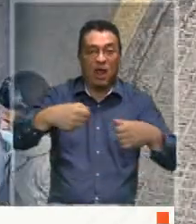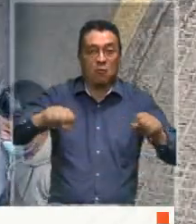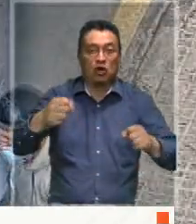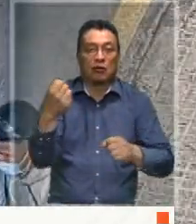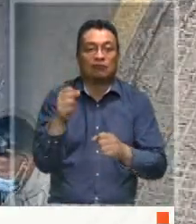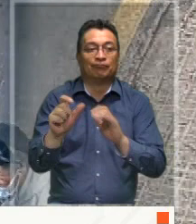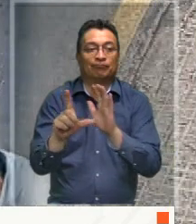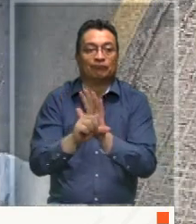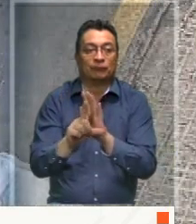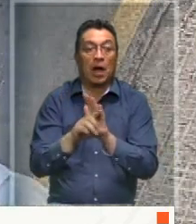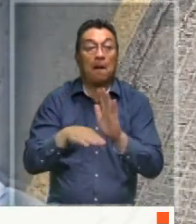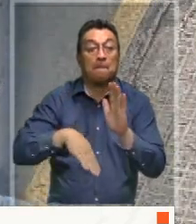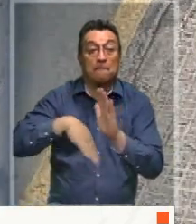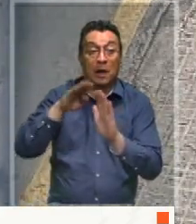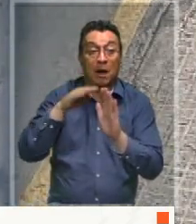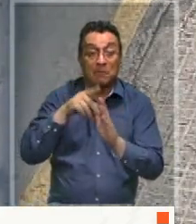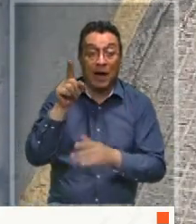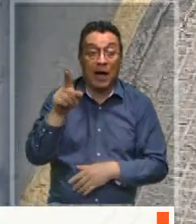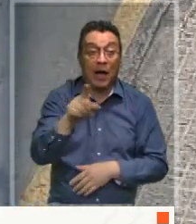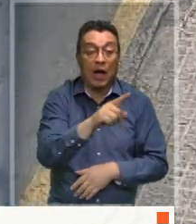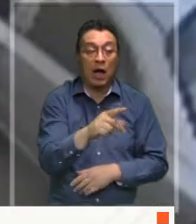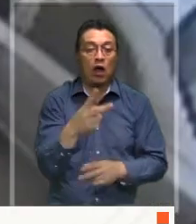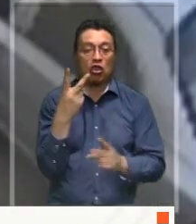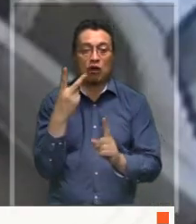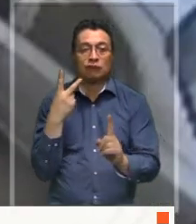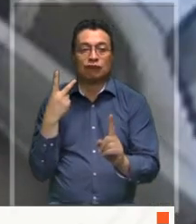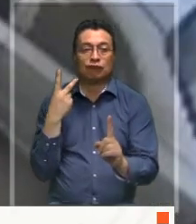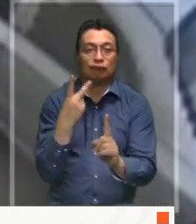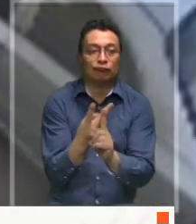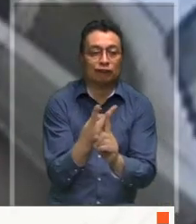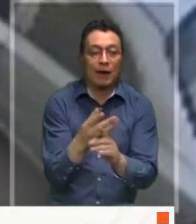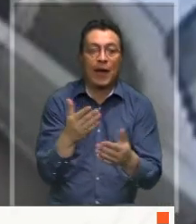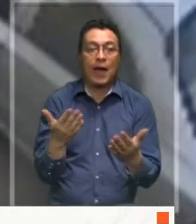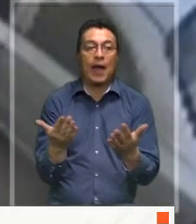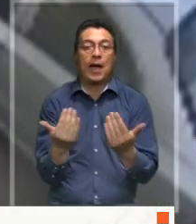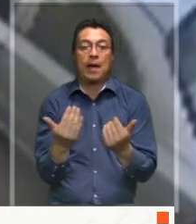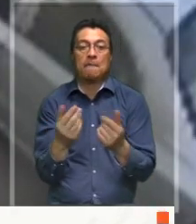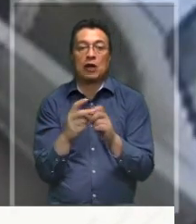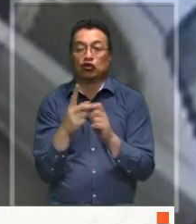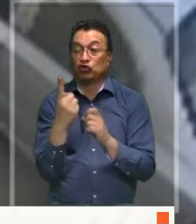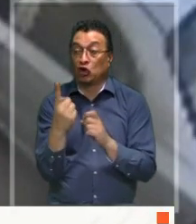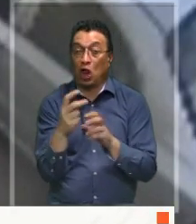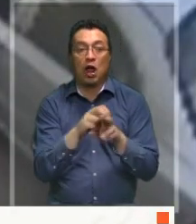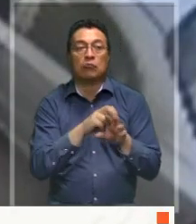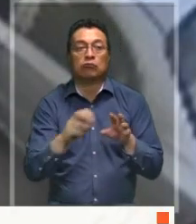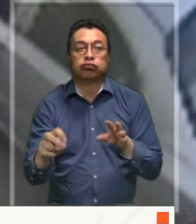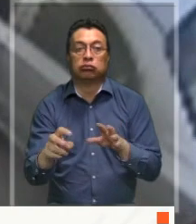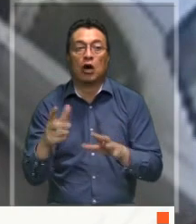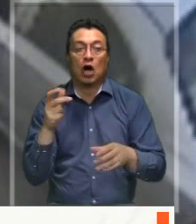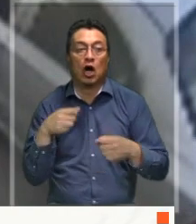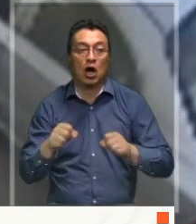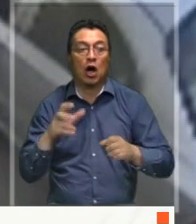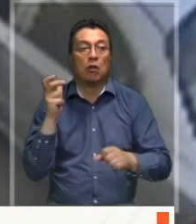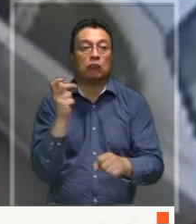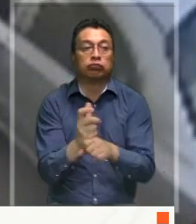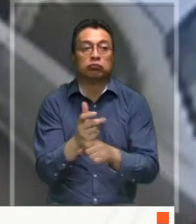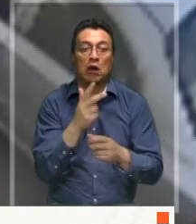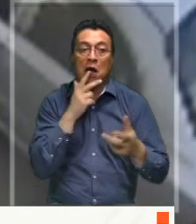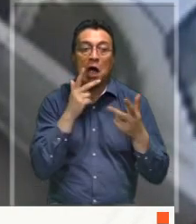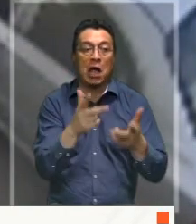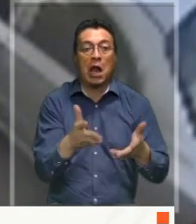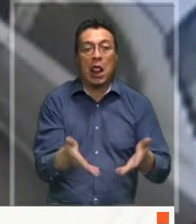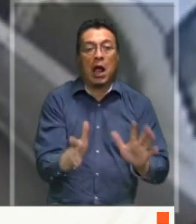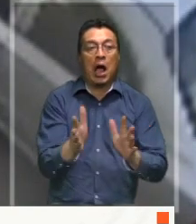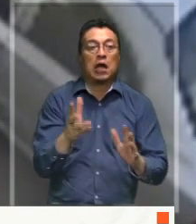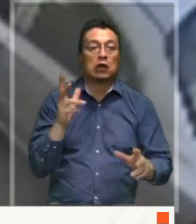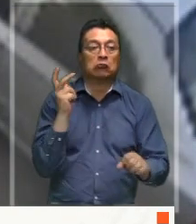ve, la mayoría de estos delincuentes ataca en dupla y esperan que su víctima esté sola, suben a la vereda o simplemente los atacan en plena